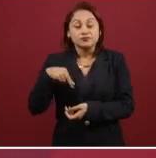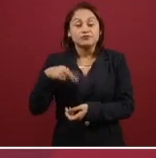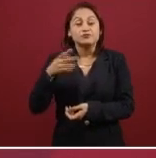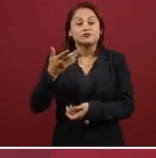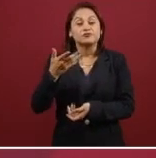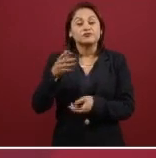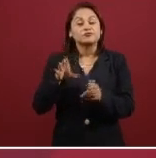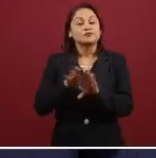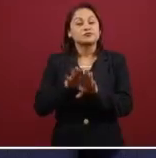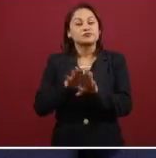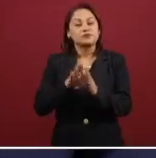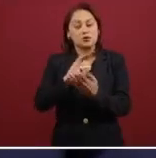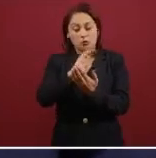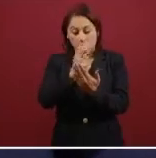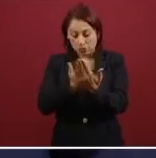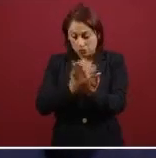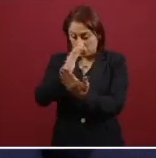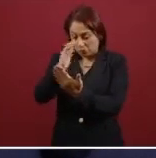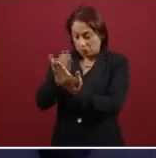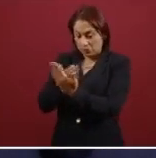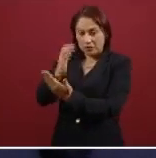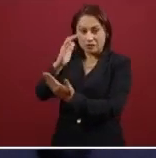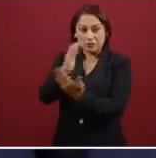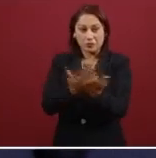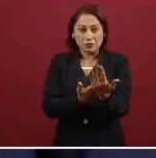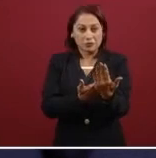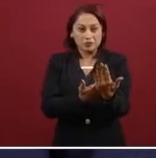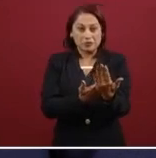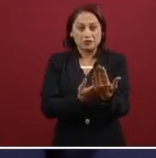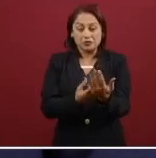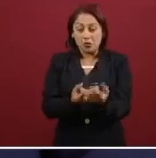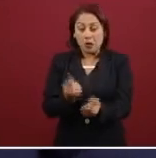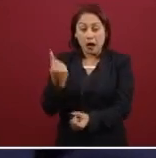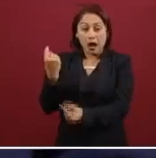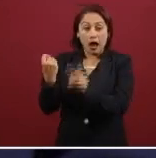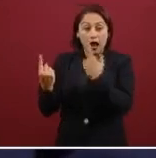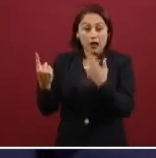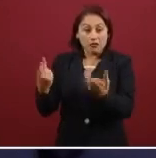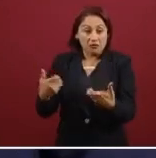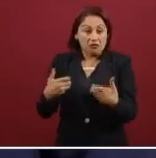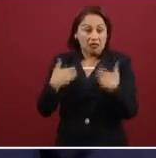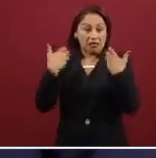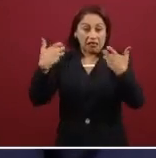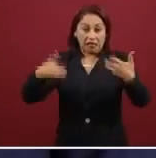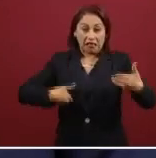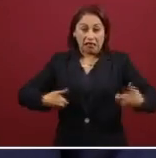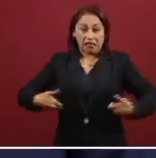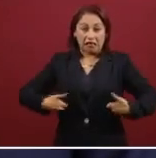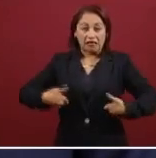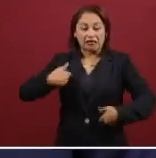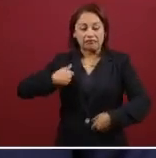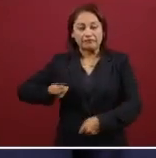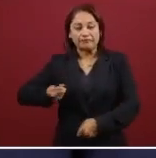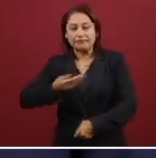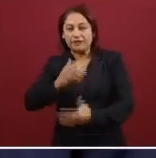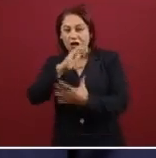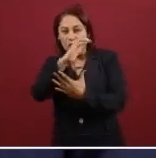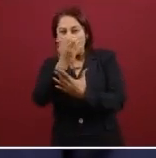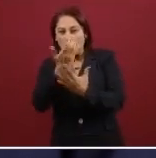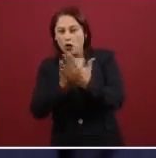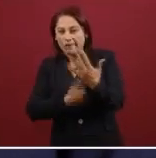contratos, se enojan algunos porque digo que son contratos leoninos los de